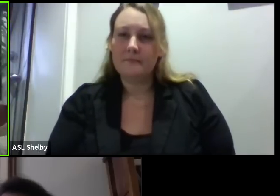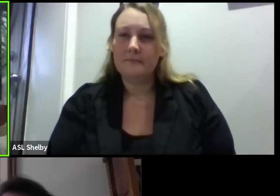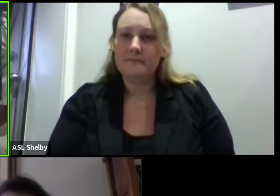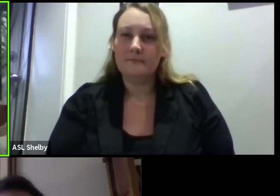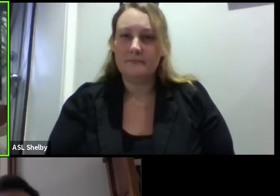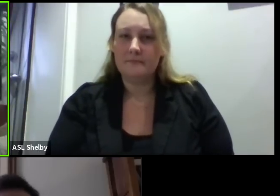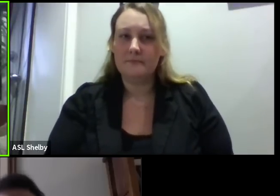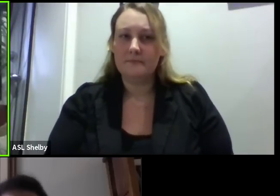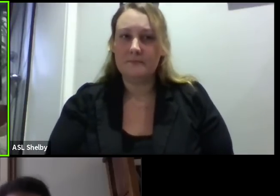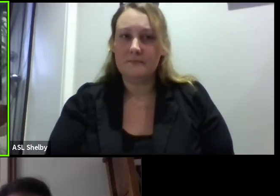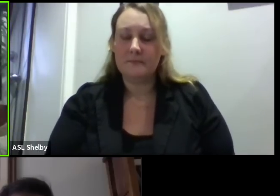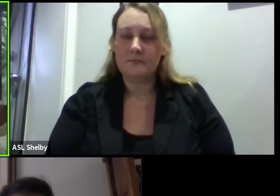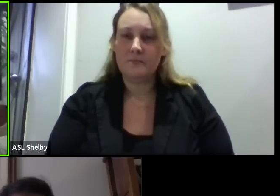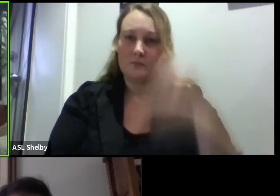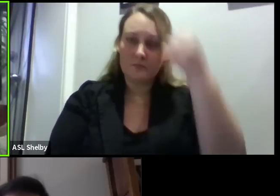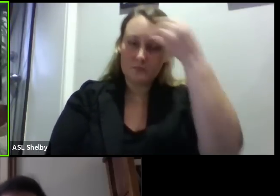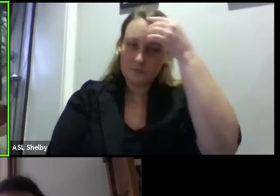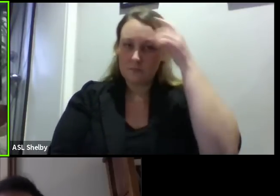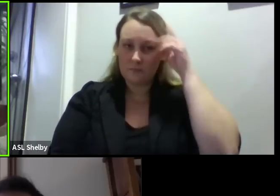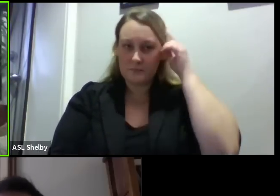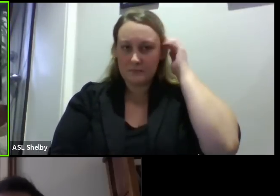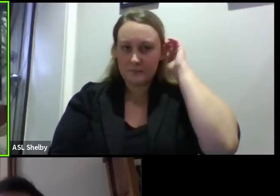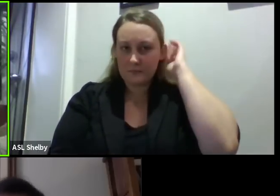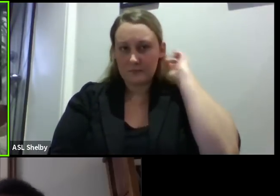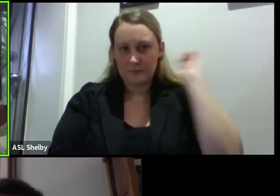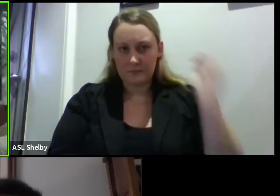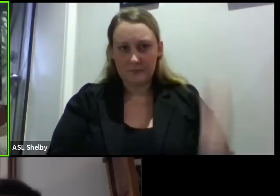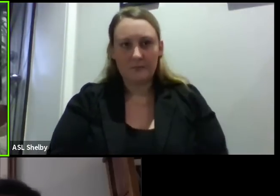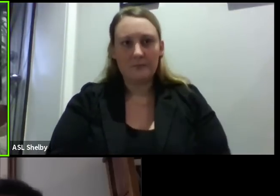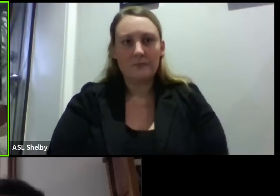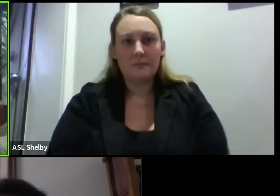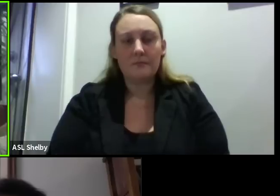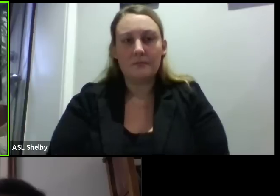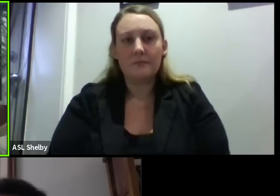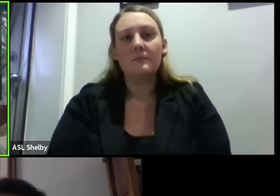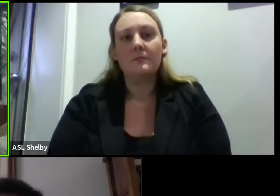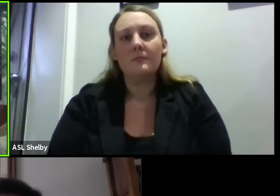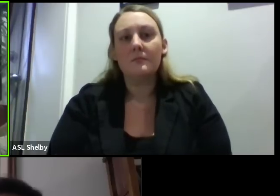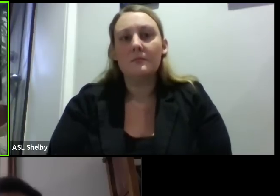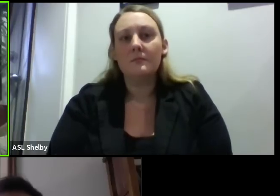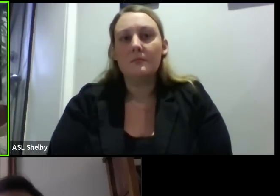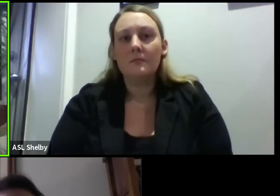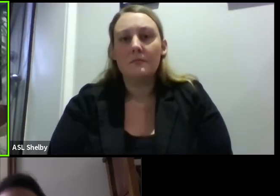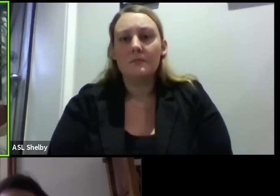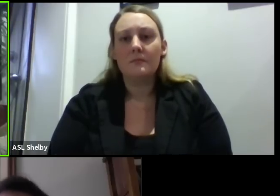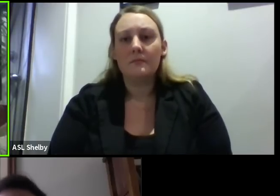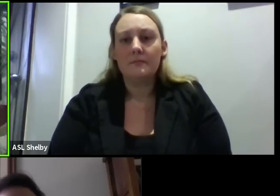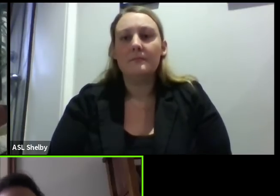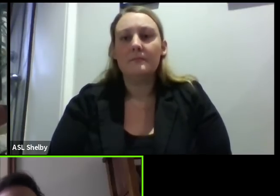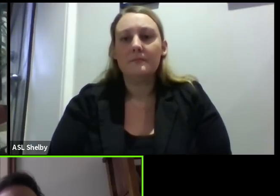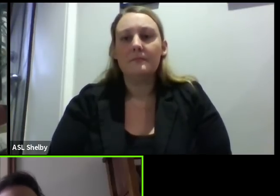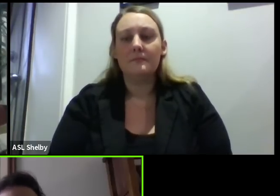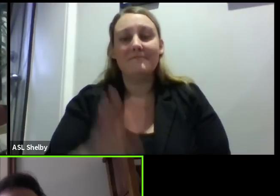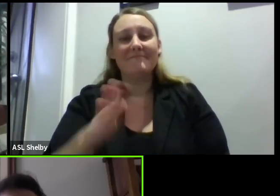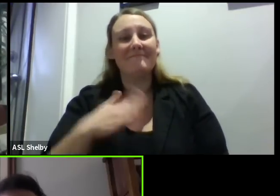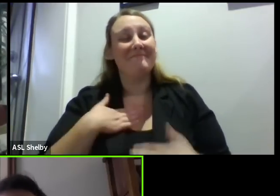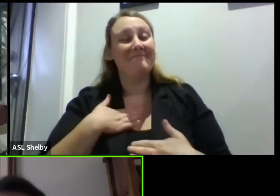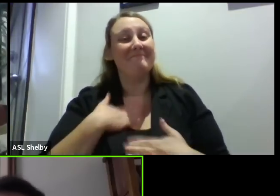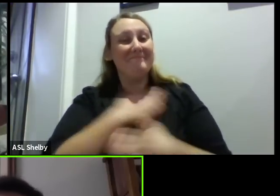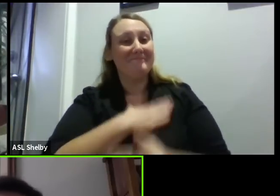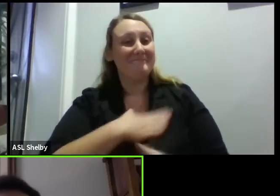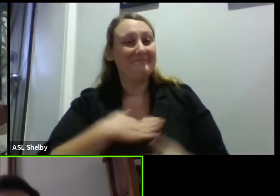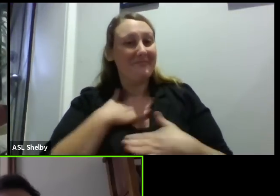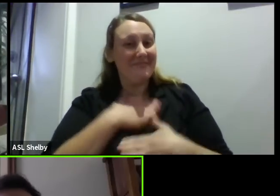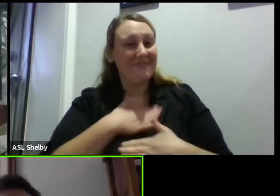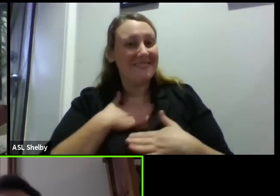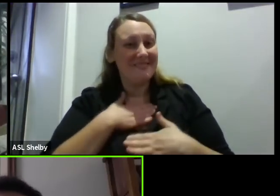por simplemente el hecho de expresar tu género te puede llevar a la muerte. It's a pleasure for me to meet all of you